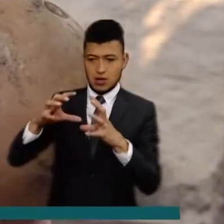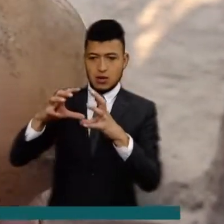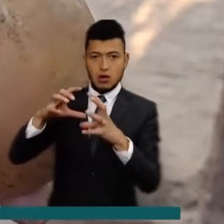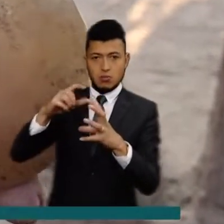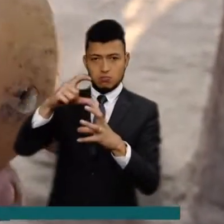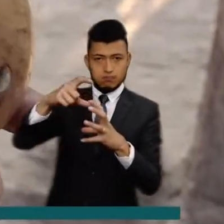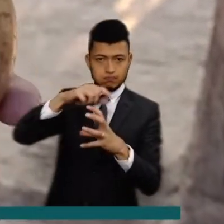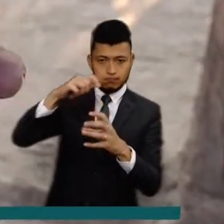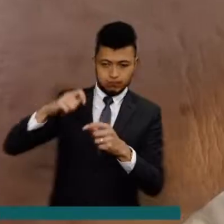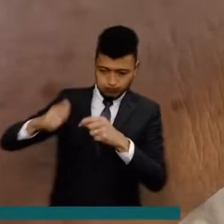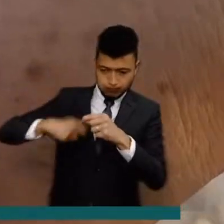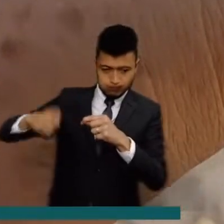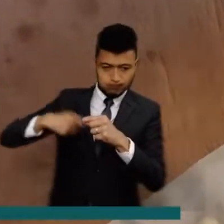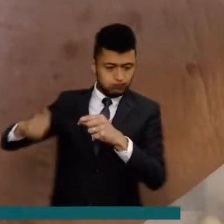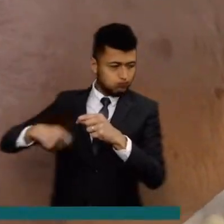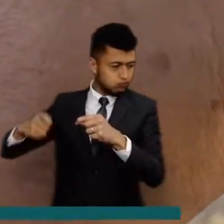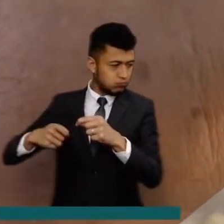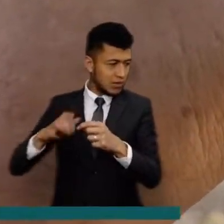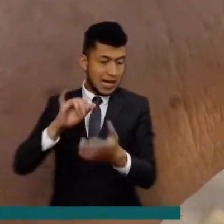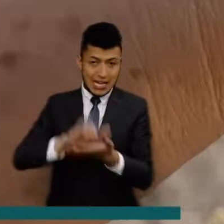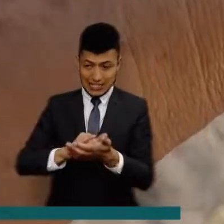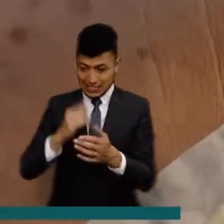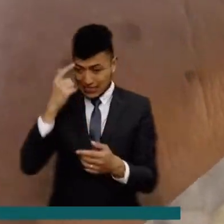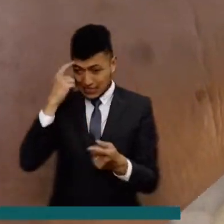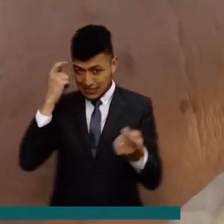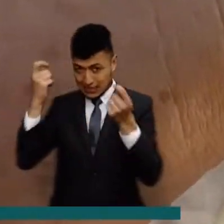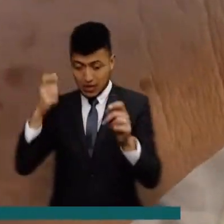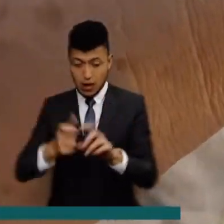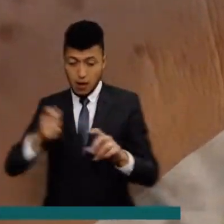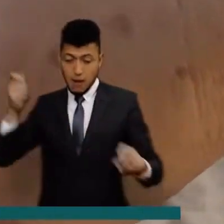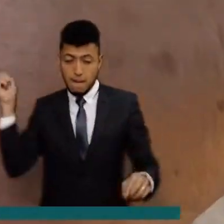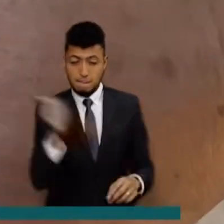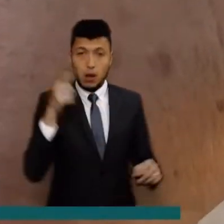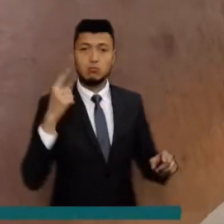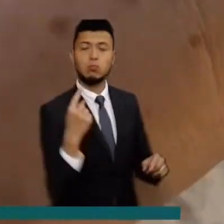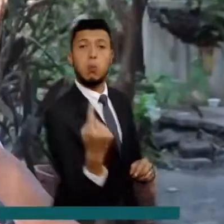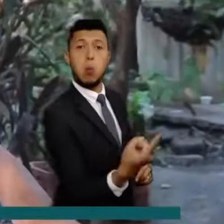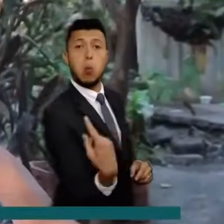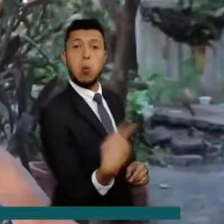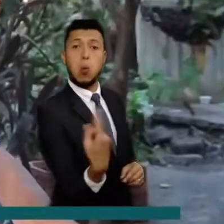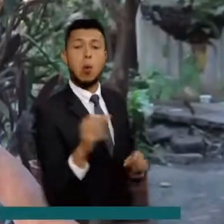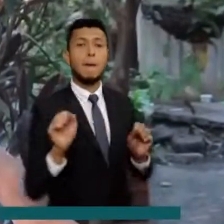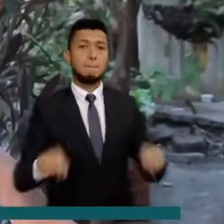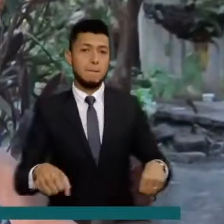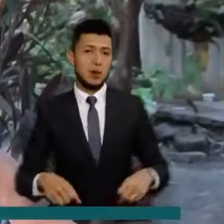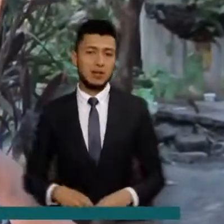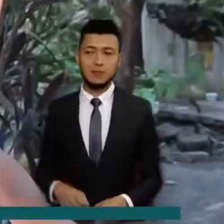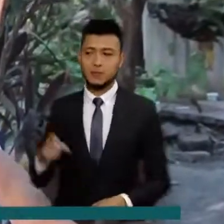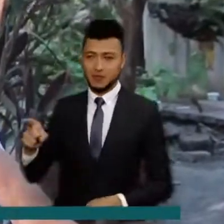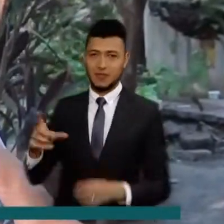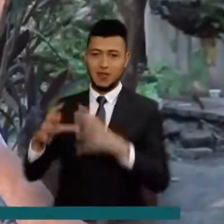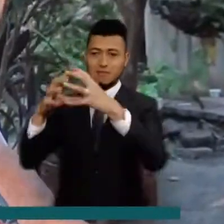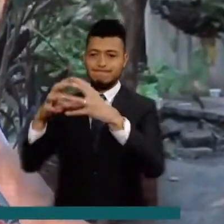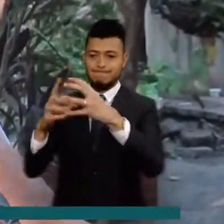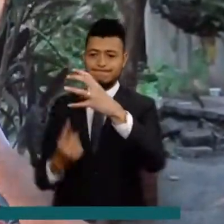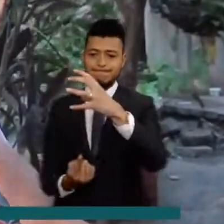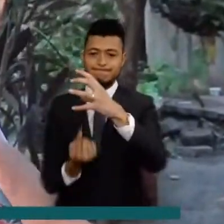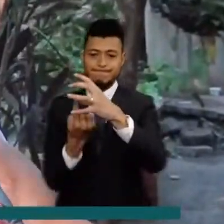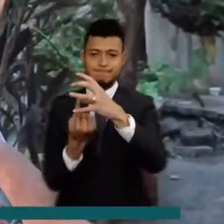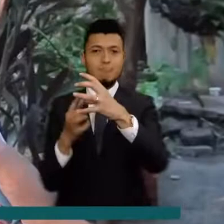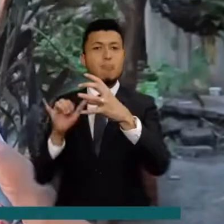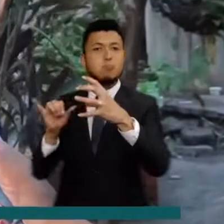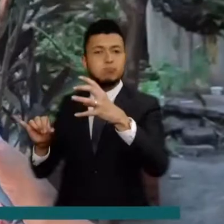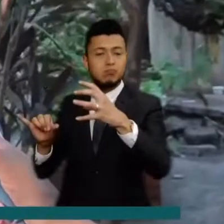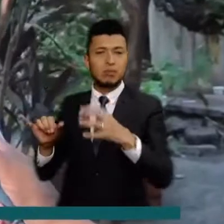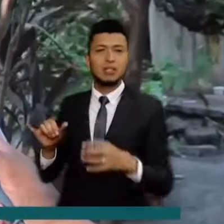esa vara se enrolla un cordel, que al jalarlo con destreza hace girar la zaranda. La zaranda es un bejuco, una mata